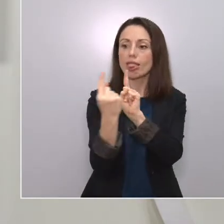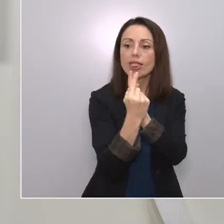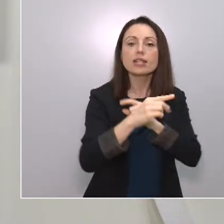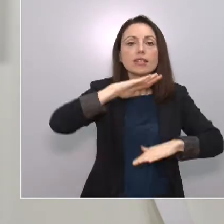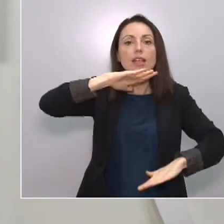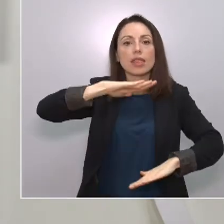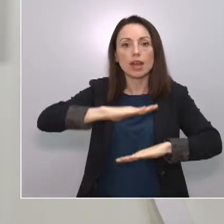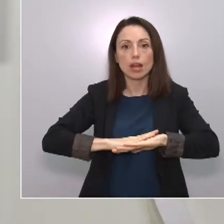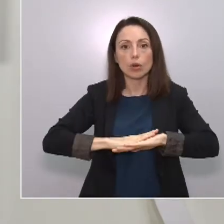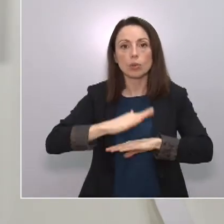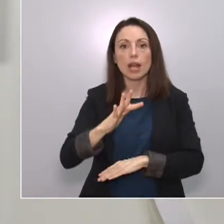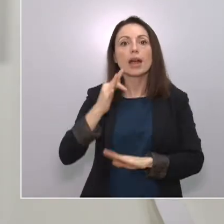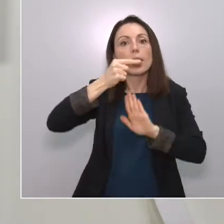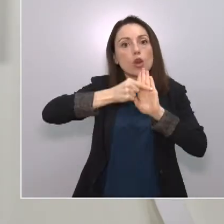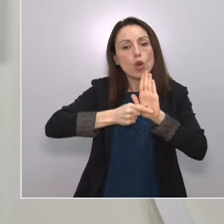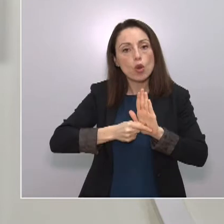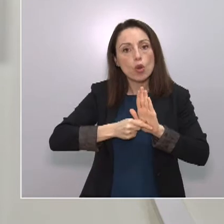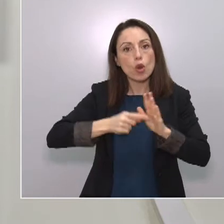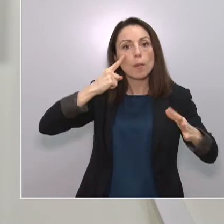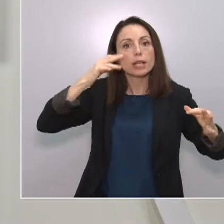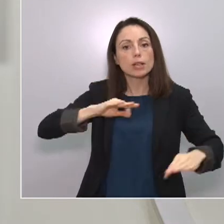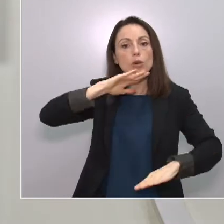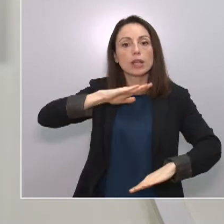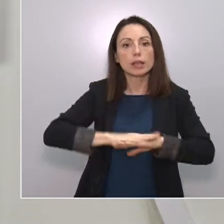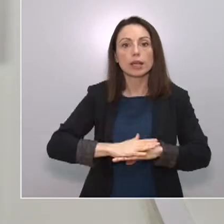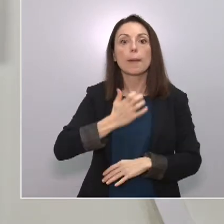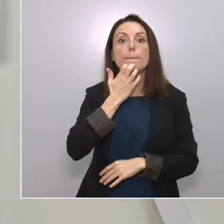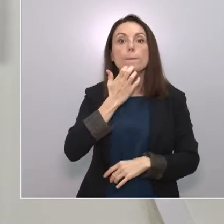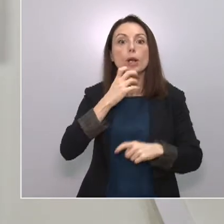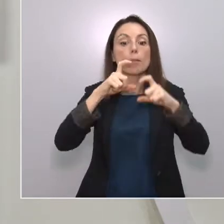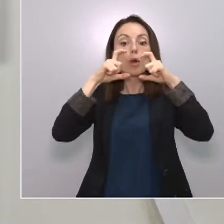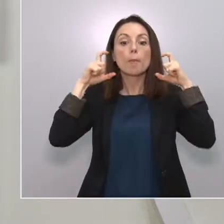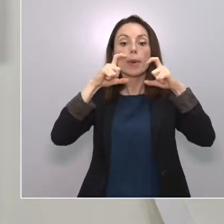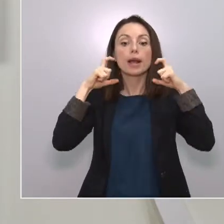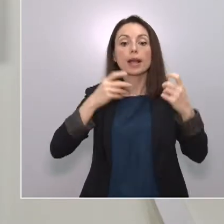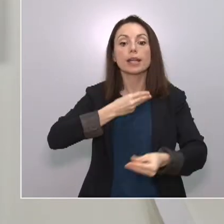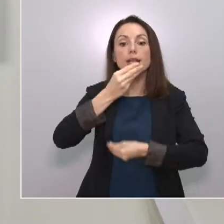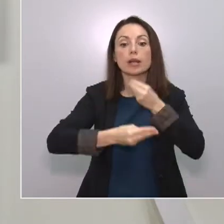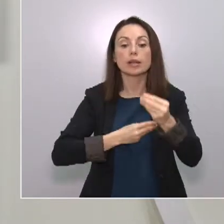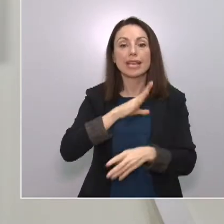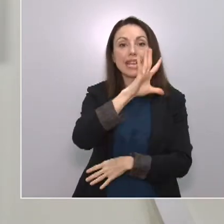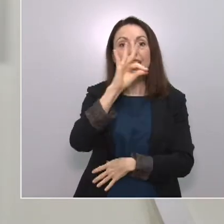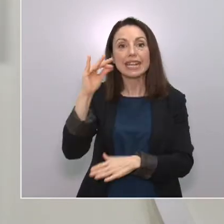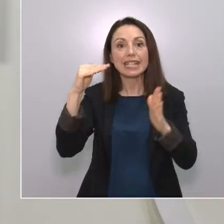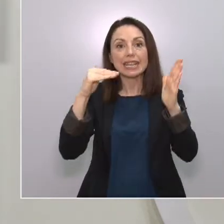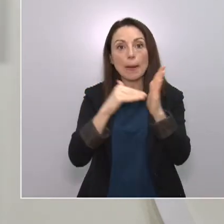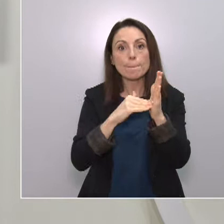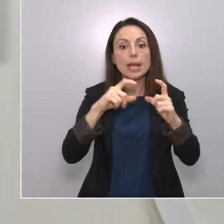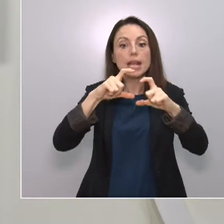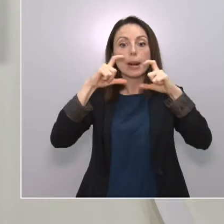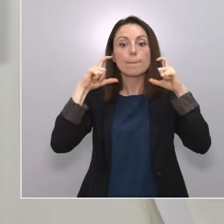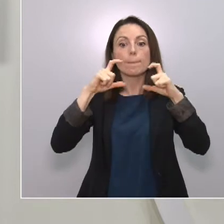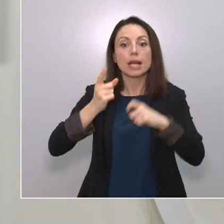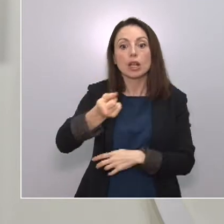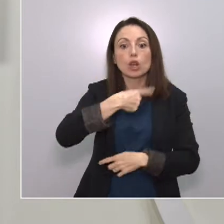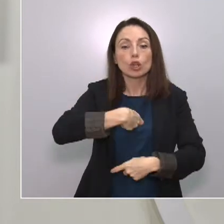y seguir las instrucciones de seguridad. Por ejemplo, llevando mascarillas, como las 500.000 mascarillas que